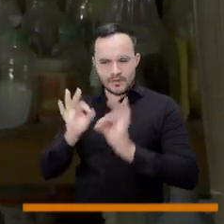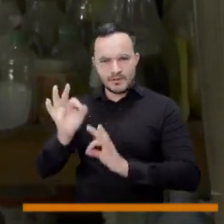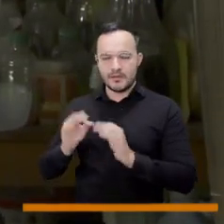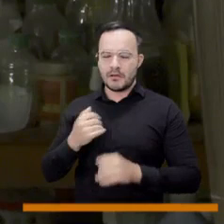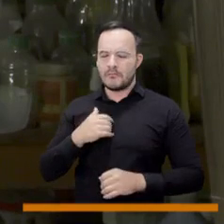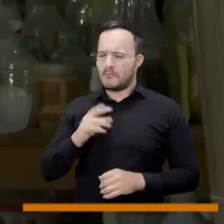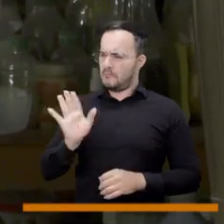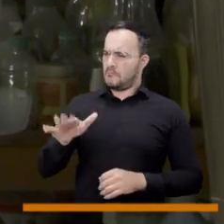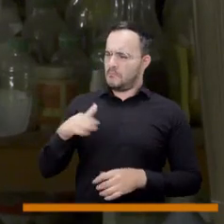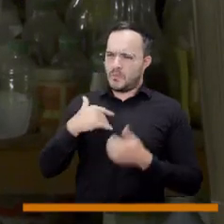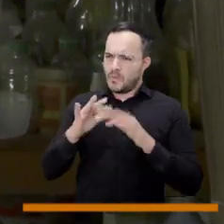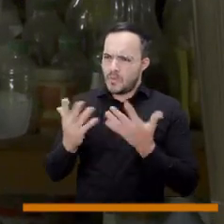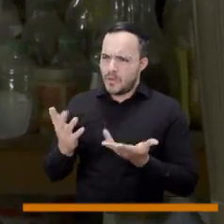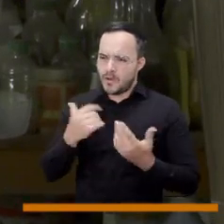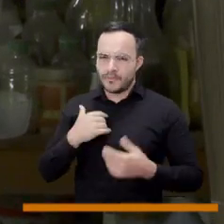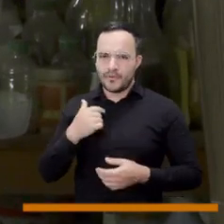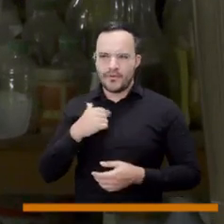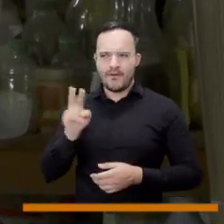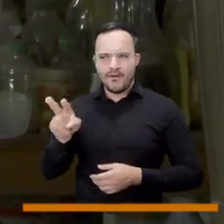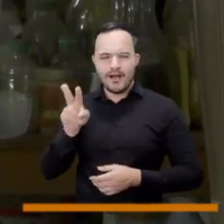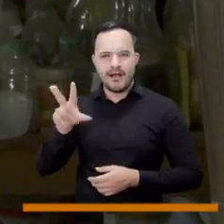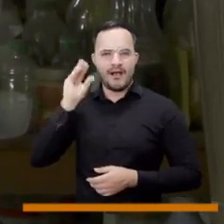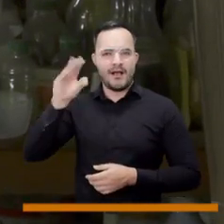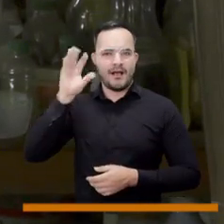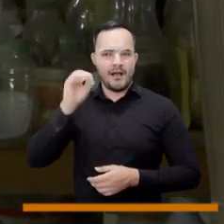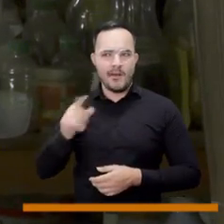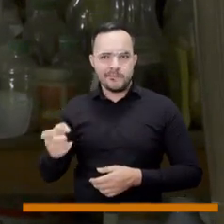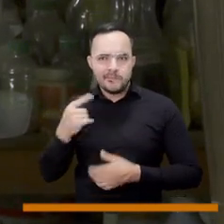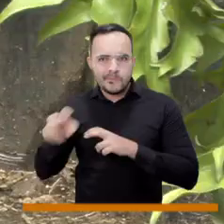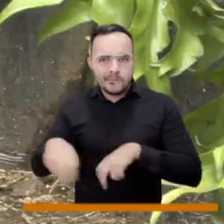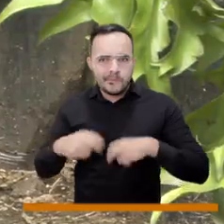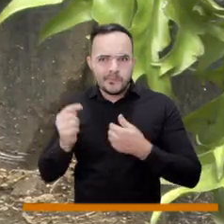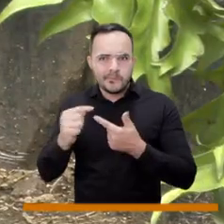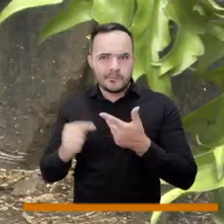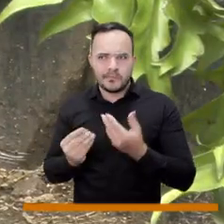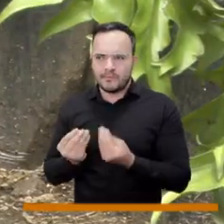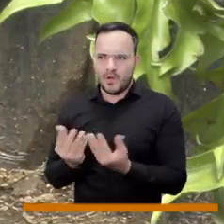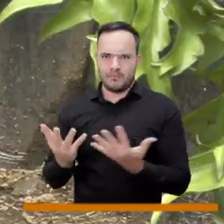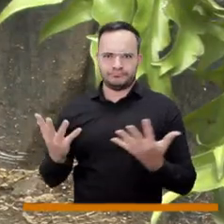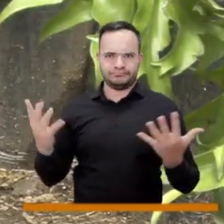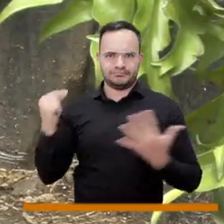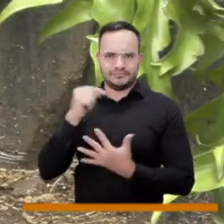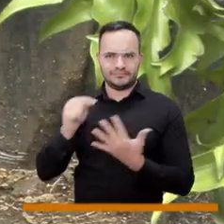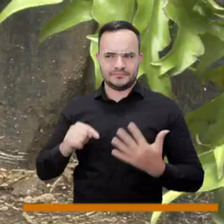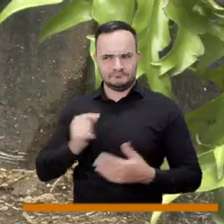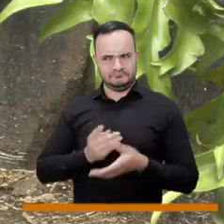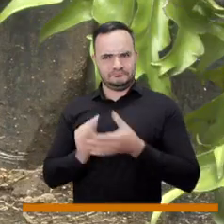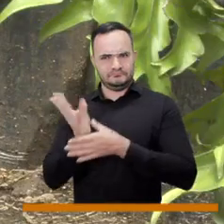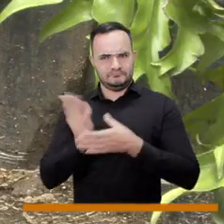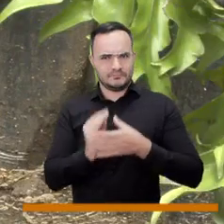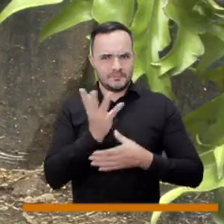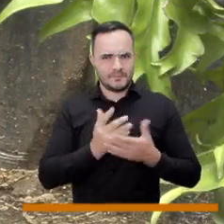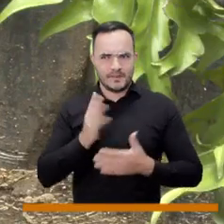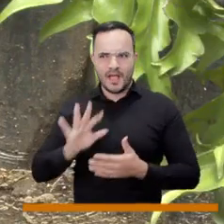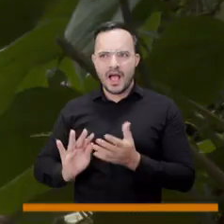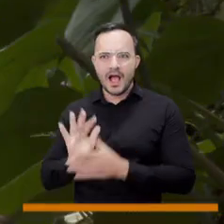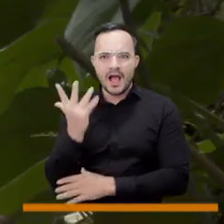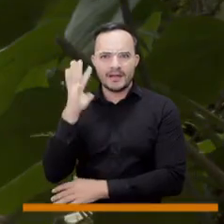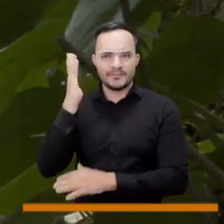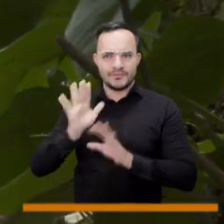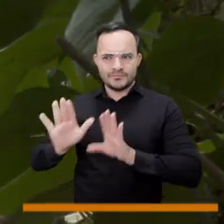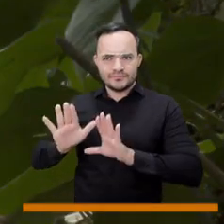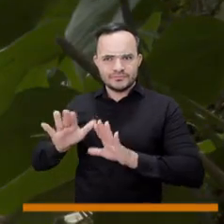él, de cuenta de mis ojos, él ha sembrado, tiene allá unas plantas nativas, una colección de árboles nativos